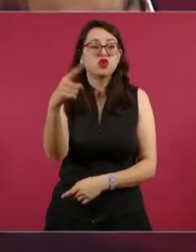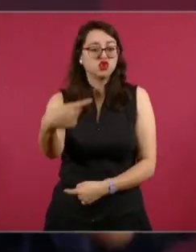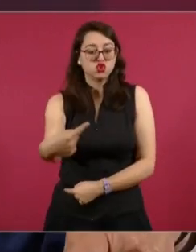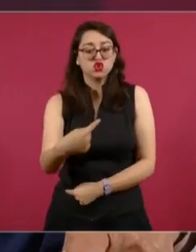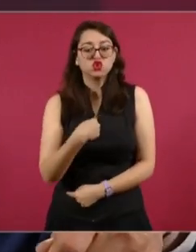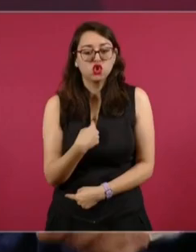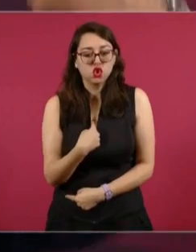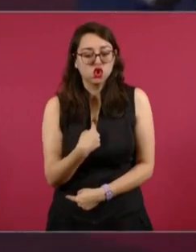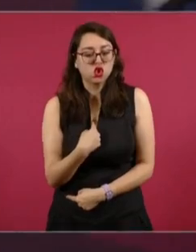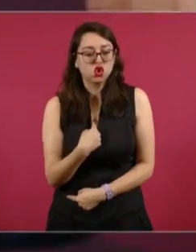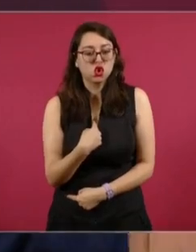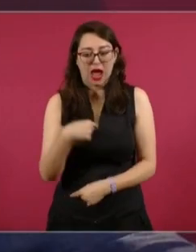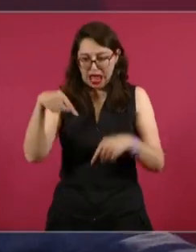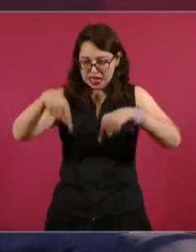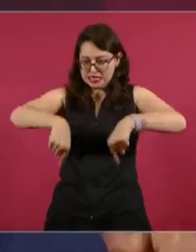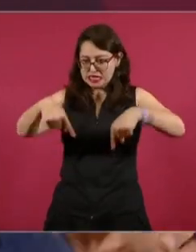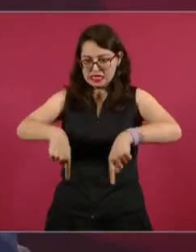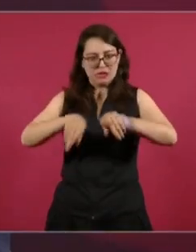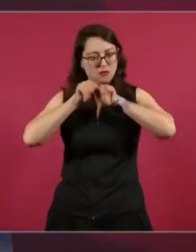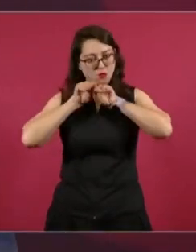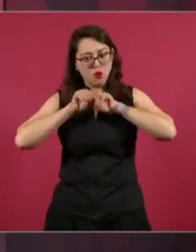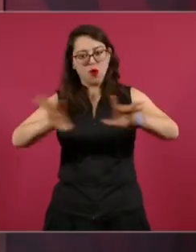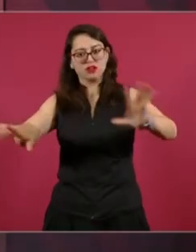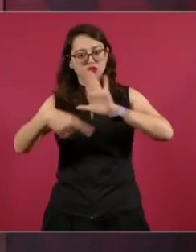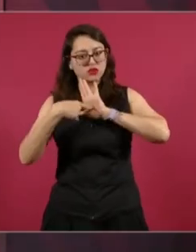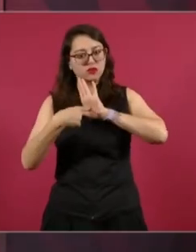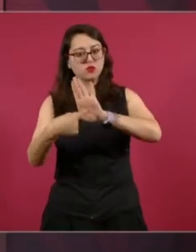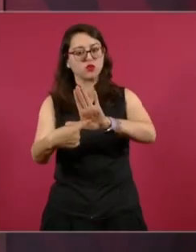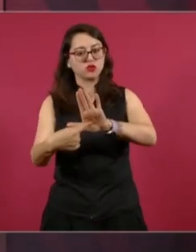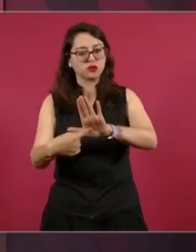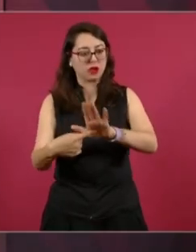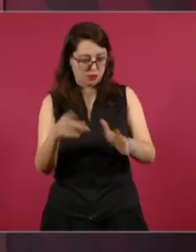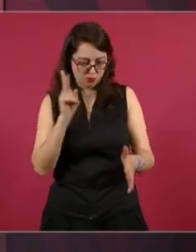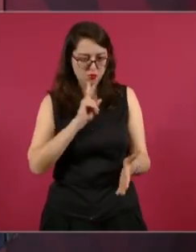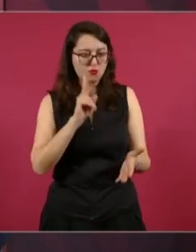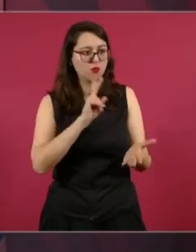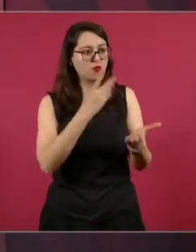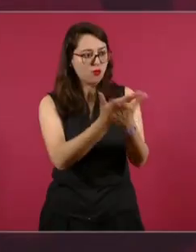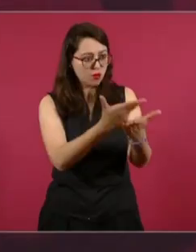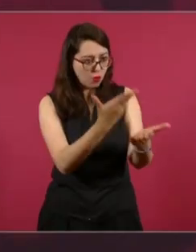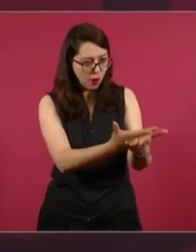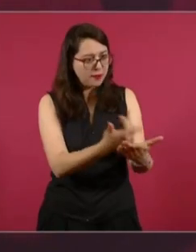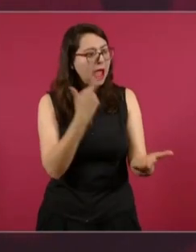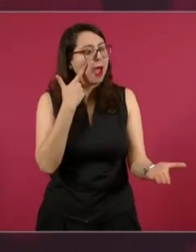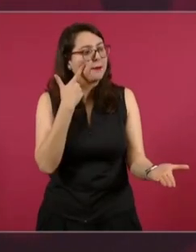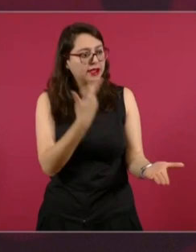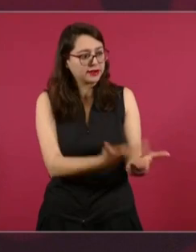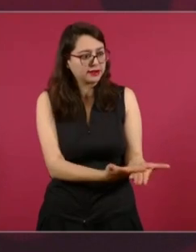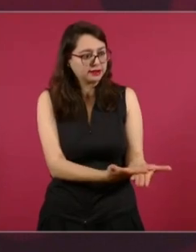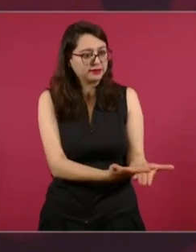y lo hago públicamente aquí, nada más que quiero las pruebas.